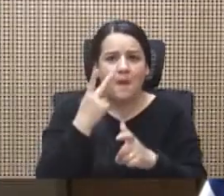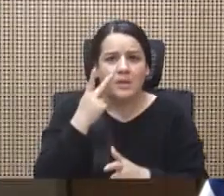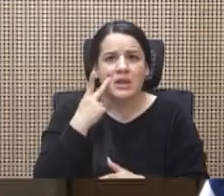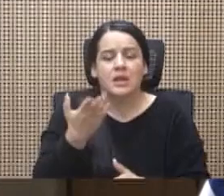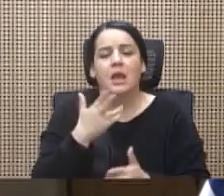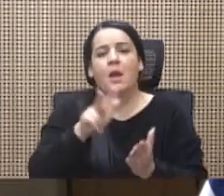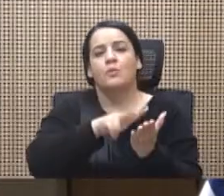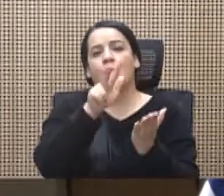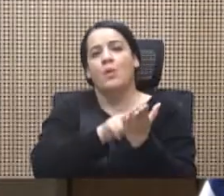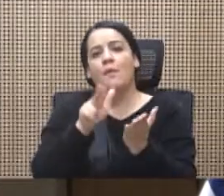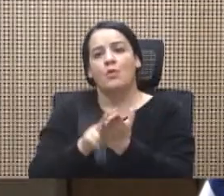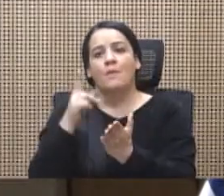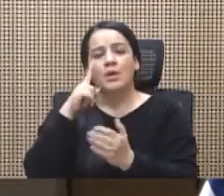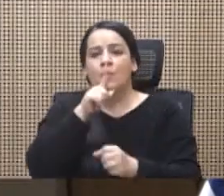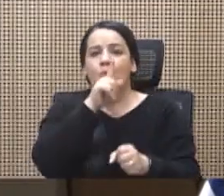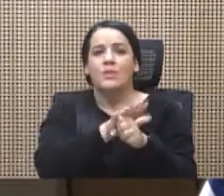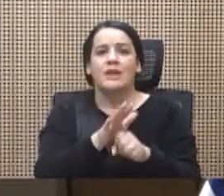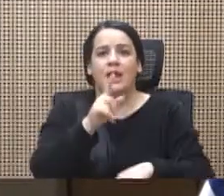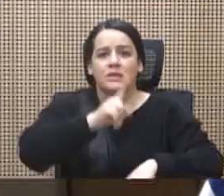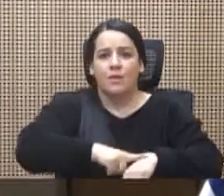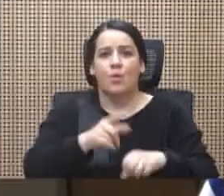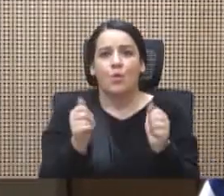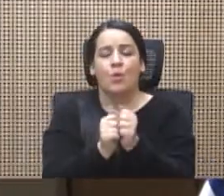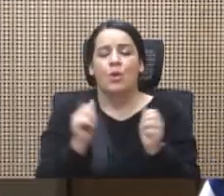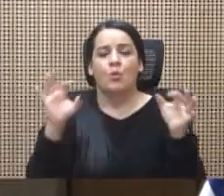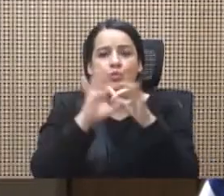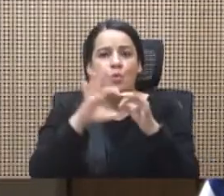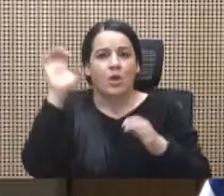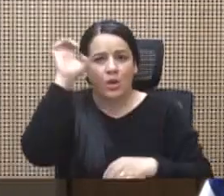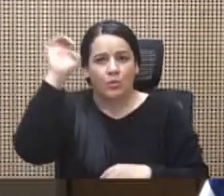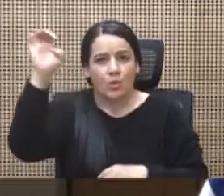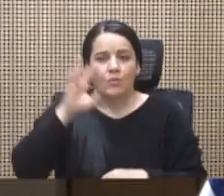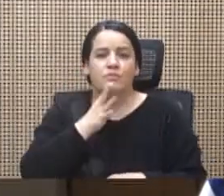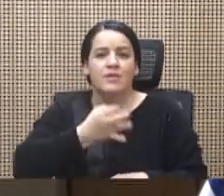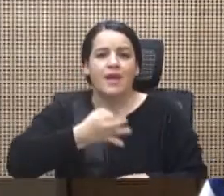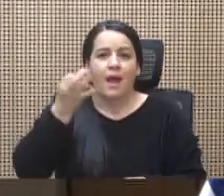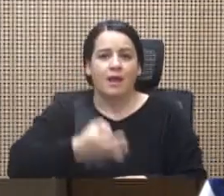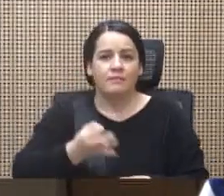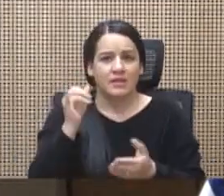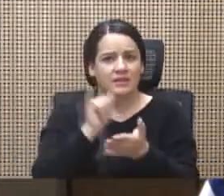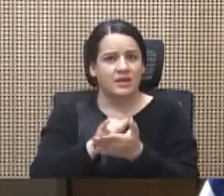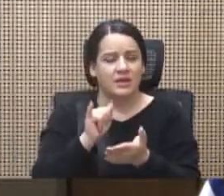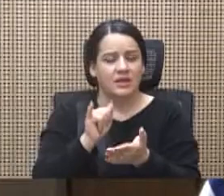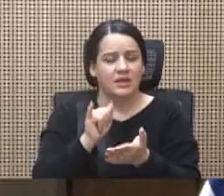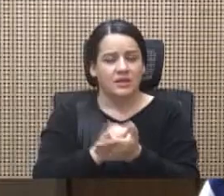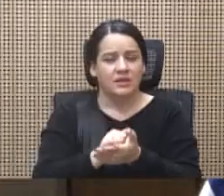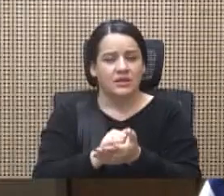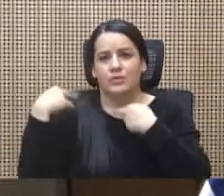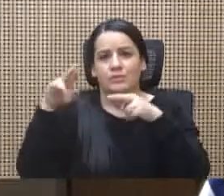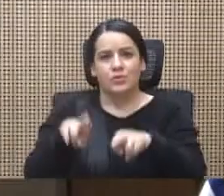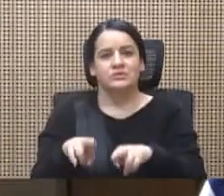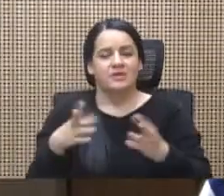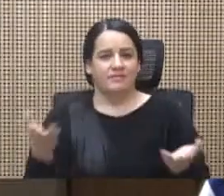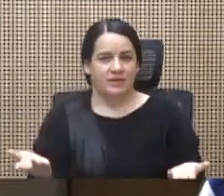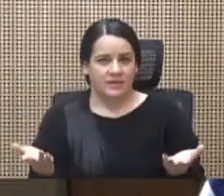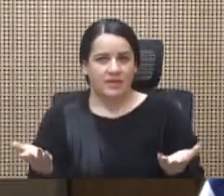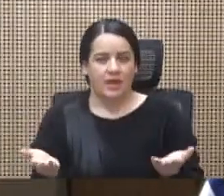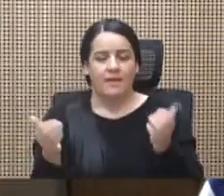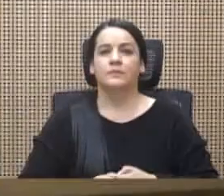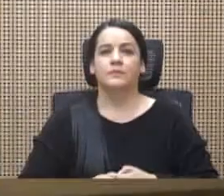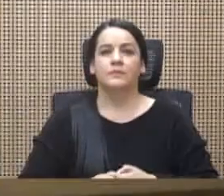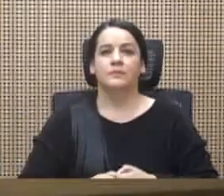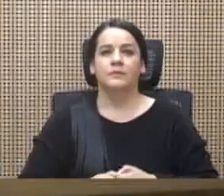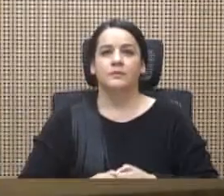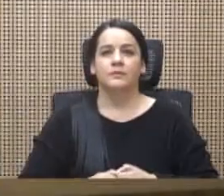aprobamos Para poder cumplir a tiempo con la Unión Europea realmente es una irresponsabilidad mayor